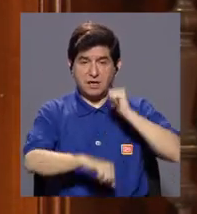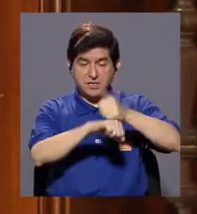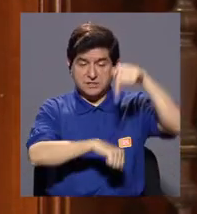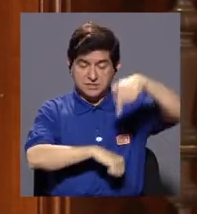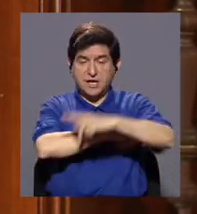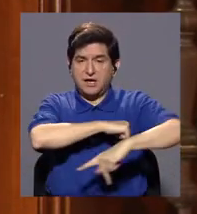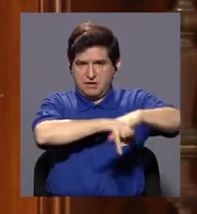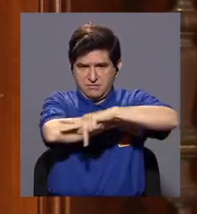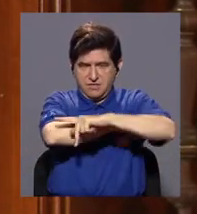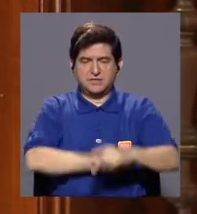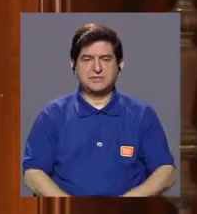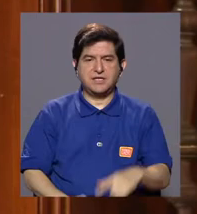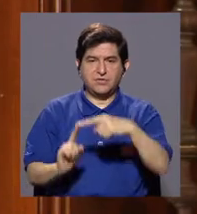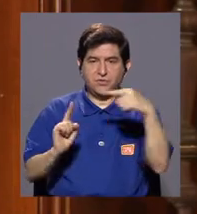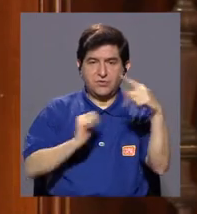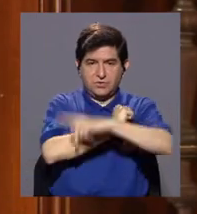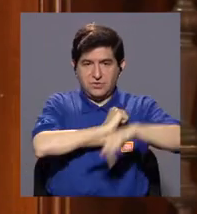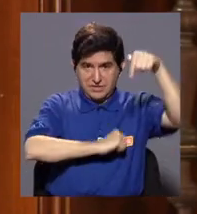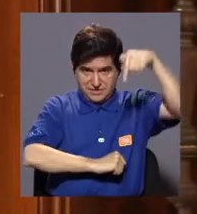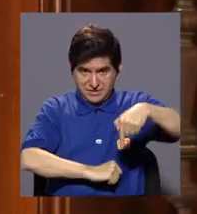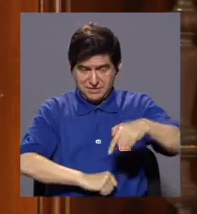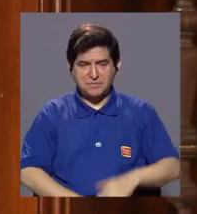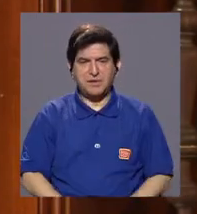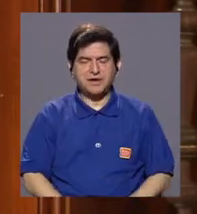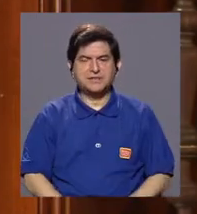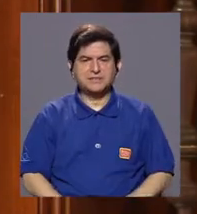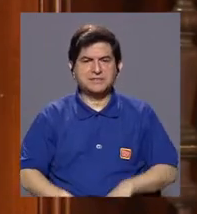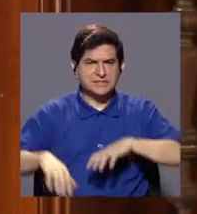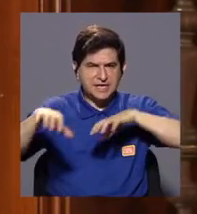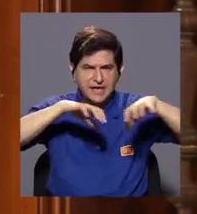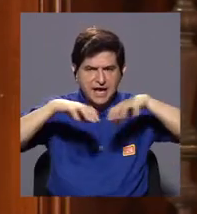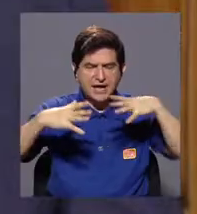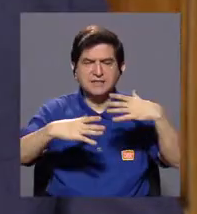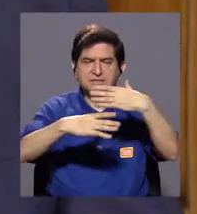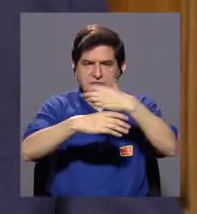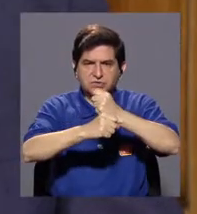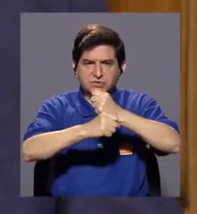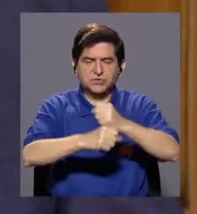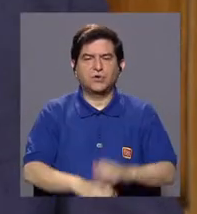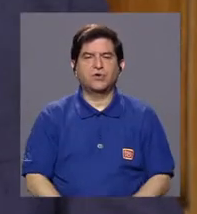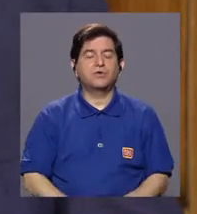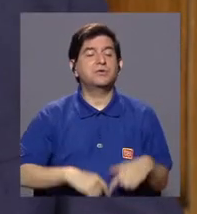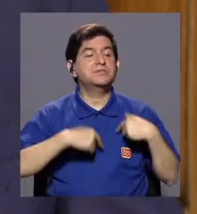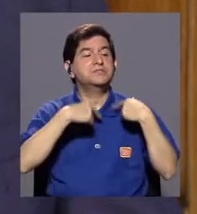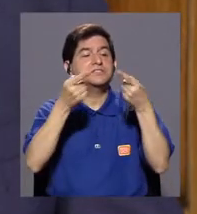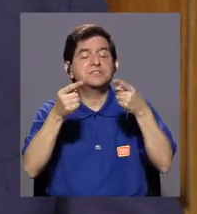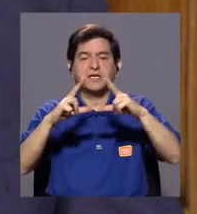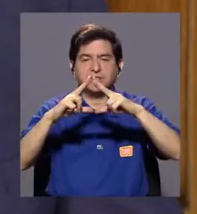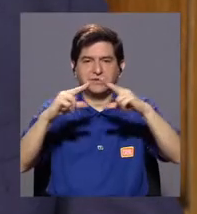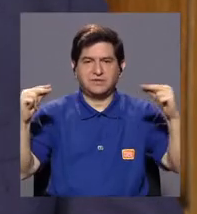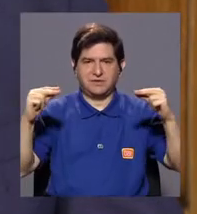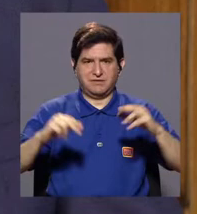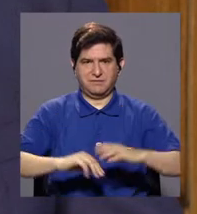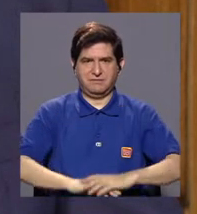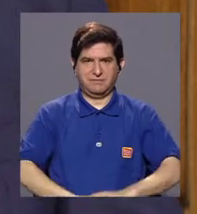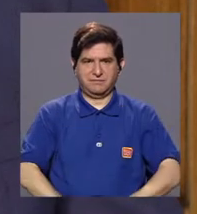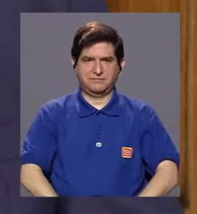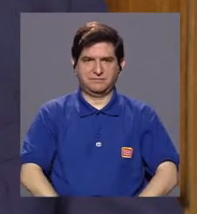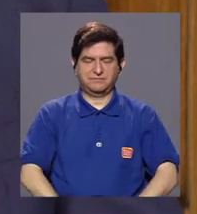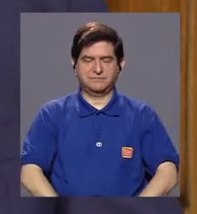nuestro país. Desde nuestro país se llevaban a cabo operaciones hacia Nicaragua.